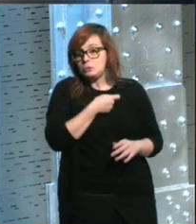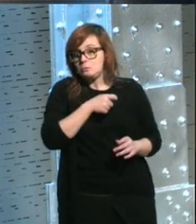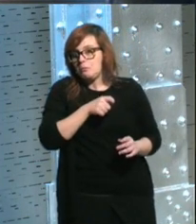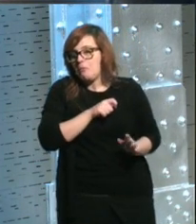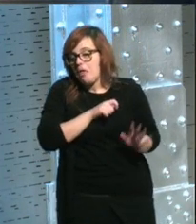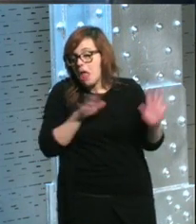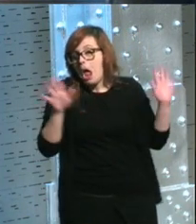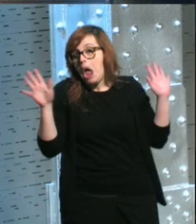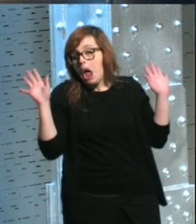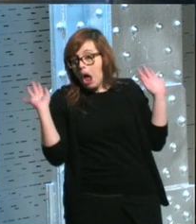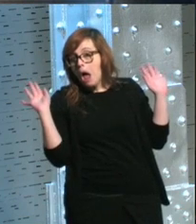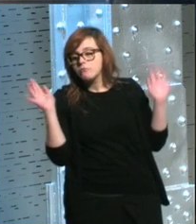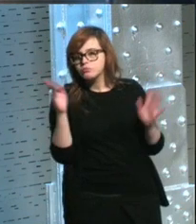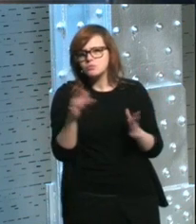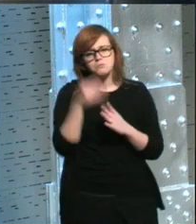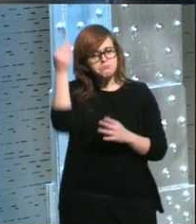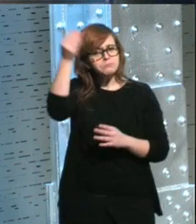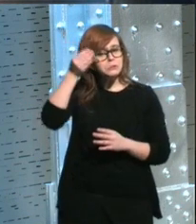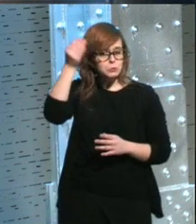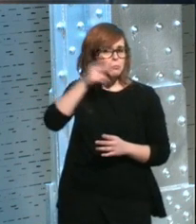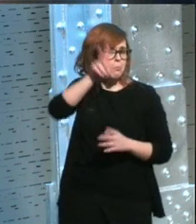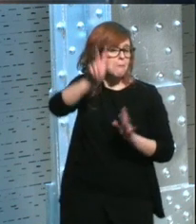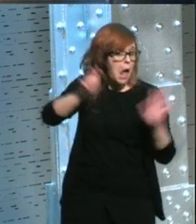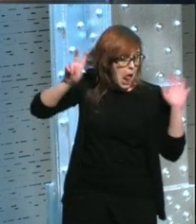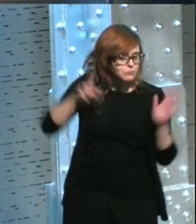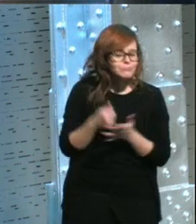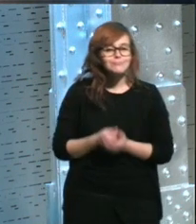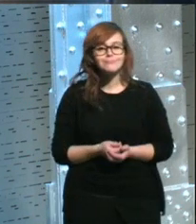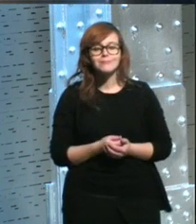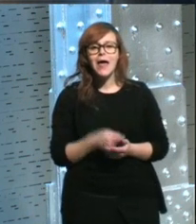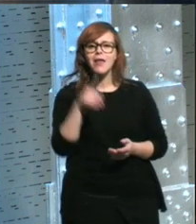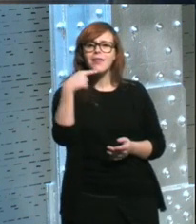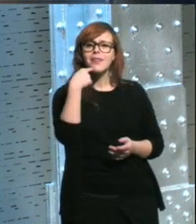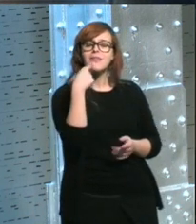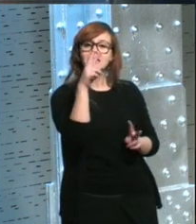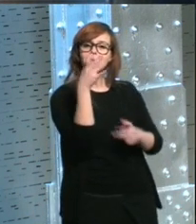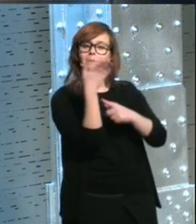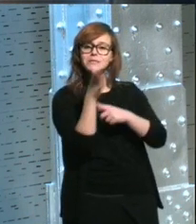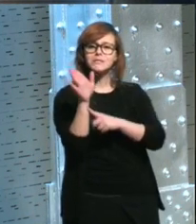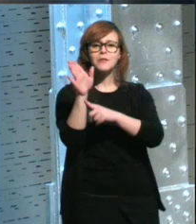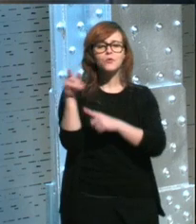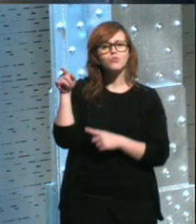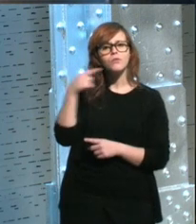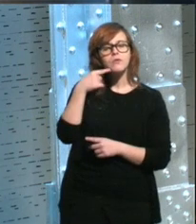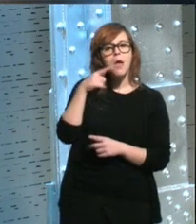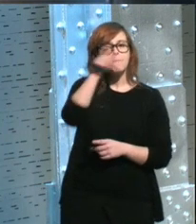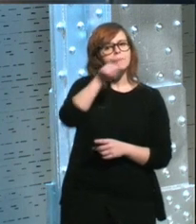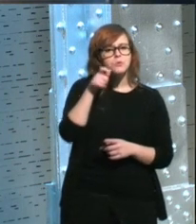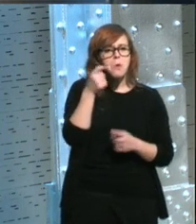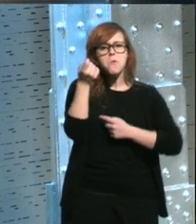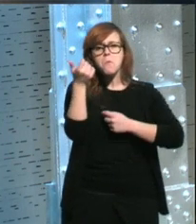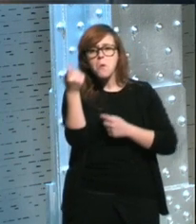momento más complicado, o sea que estamos pendientes de ti. Decías antes en la presentación de que había gente, que venía poca